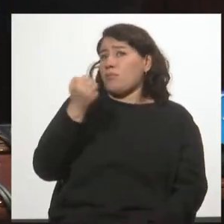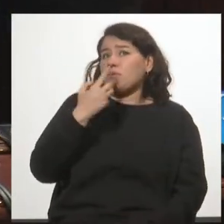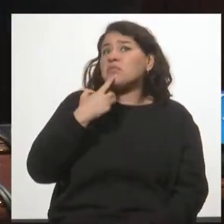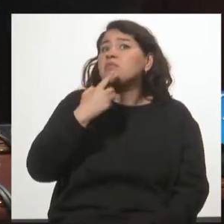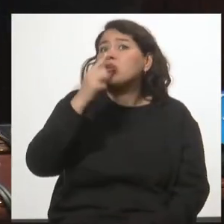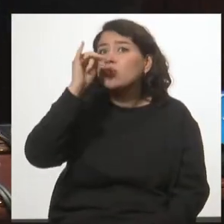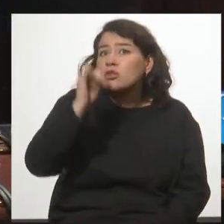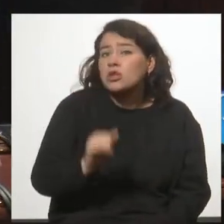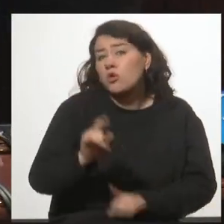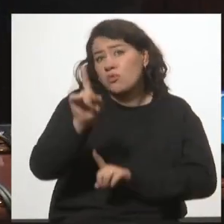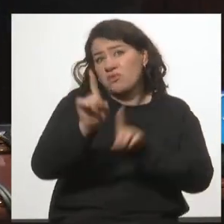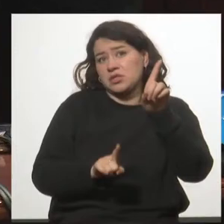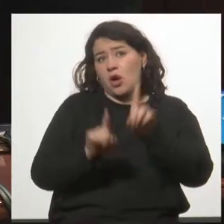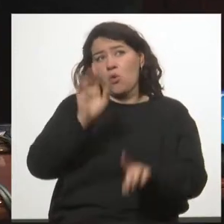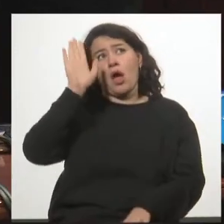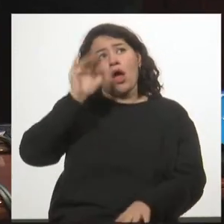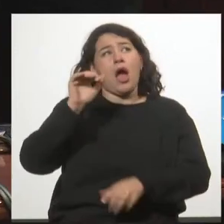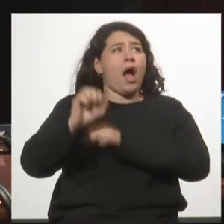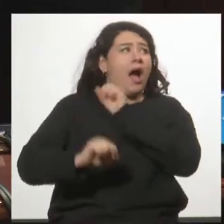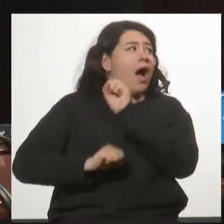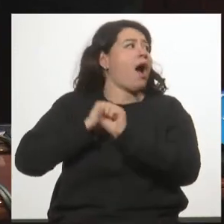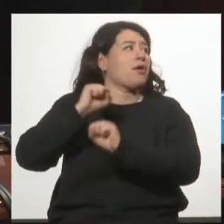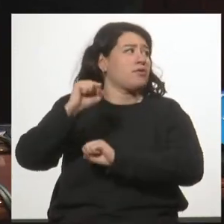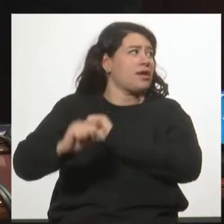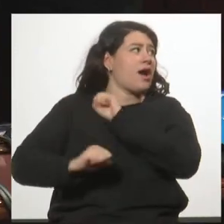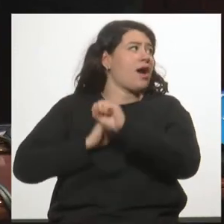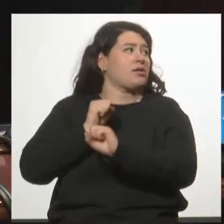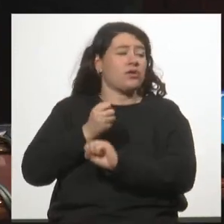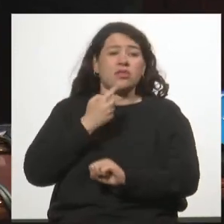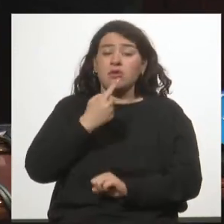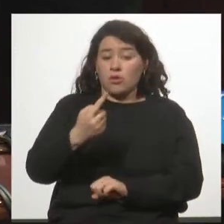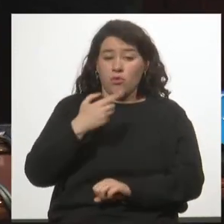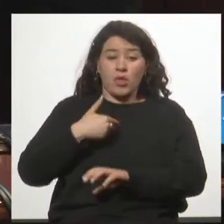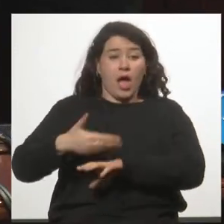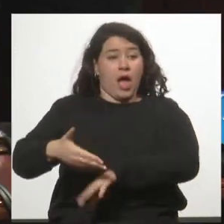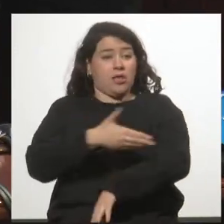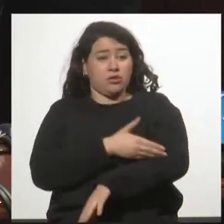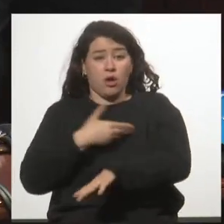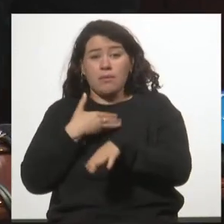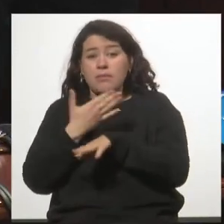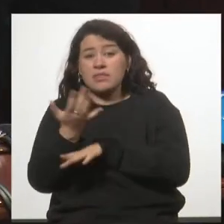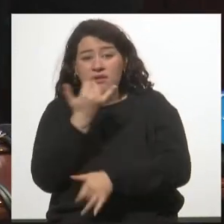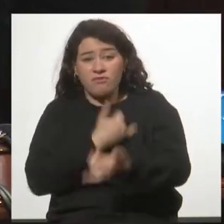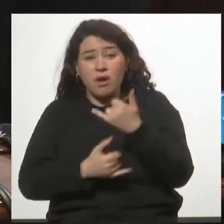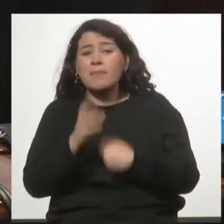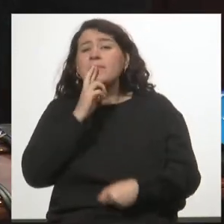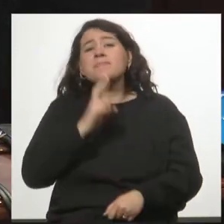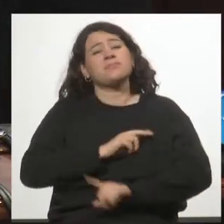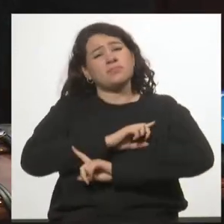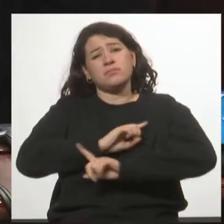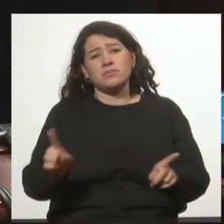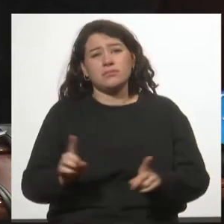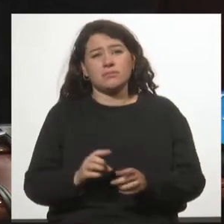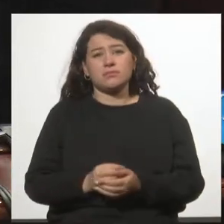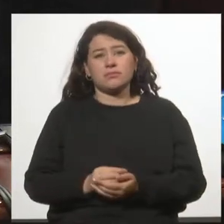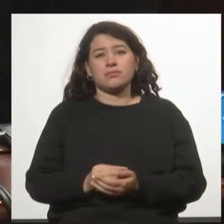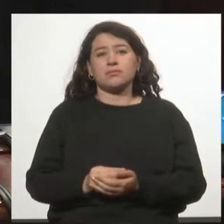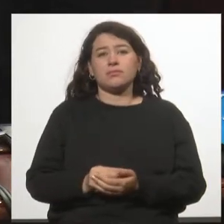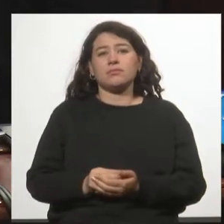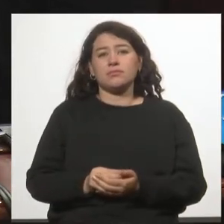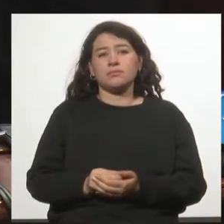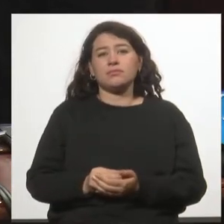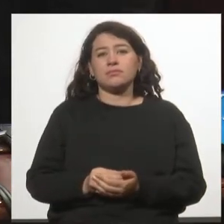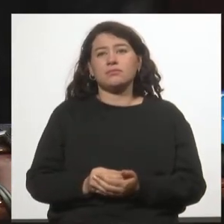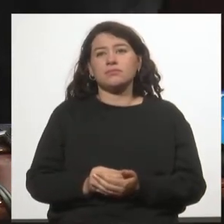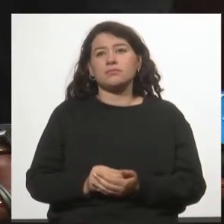universidad de la república durante años y cuando yo hice el pedido de informes no me no contestaron otra